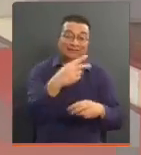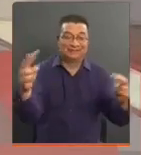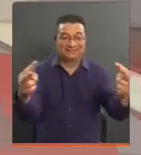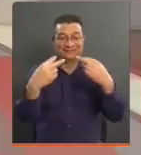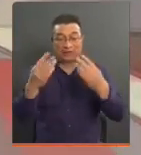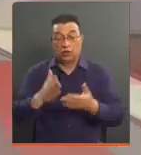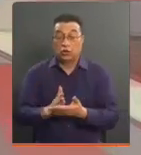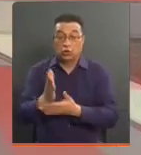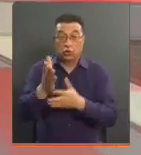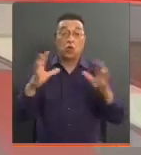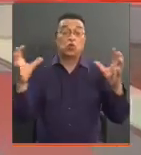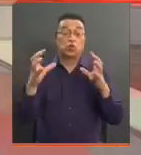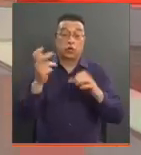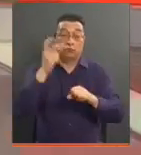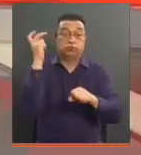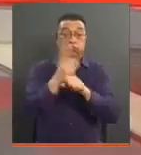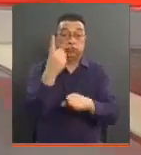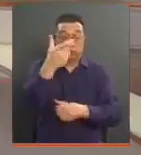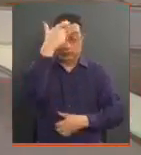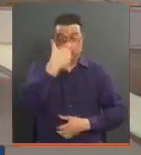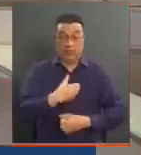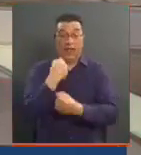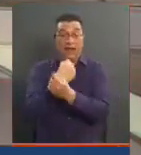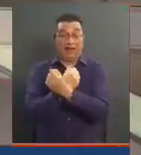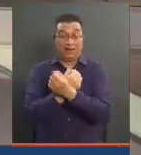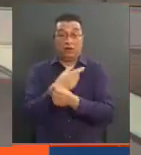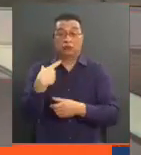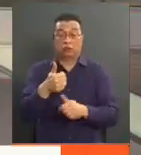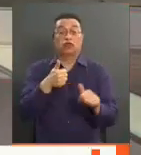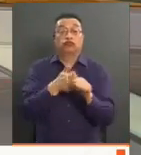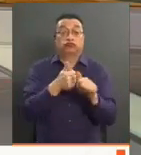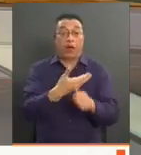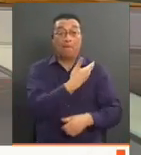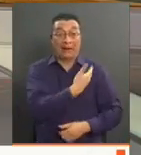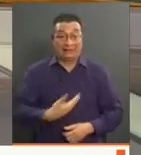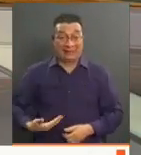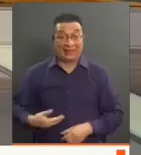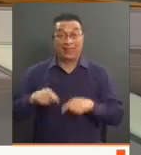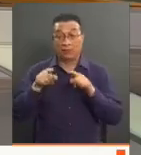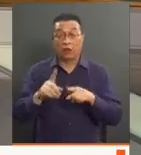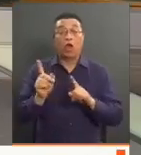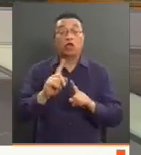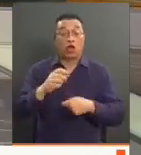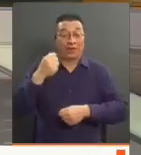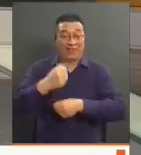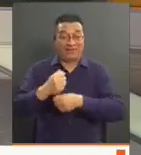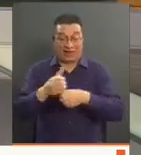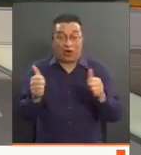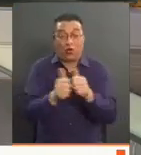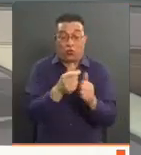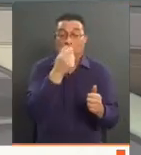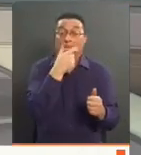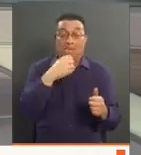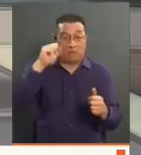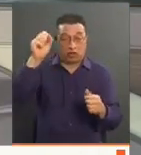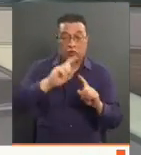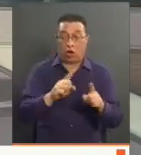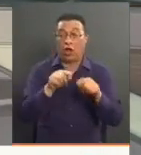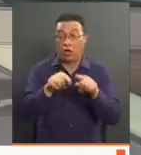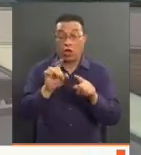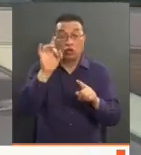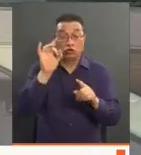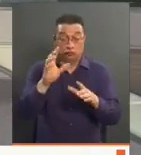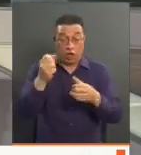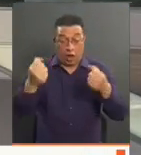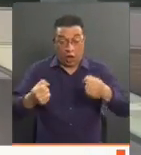Violento asalto que sufrió un carabinero perteneciente al grupo de escoltas presidencial, pero que no trabaja en el equipo del mandatario. A él no solo le robaron el